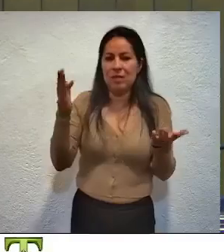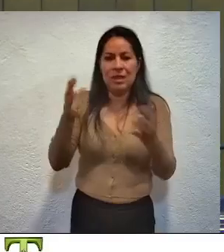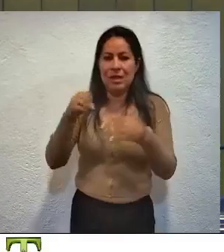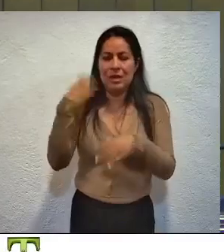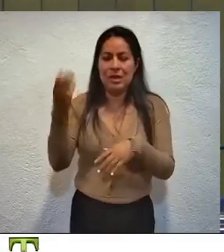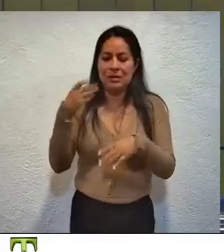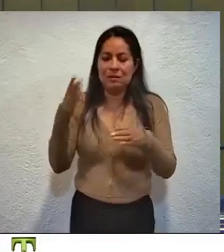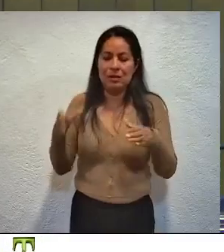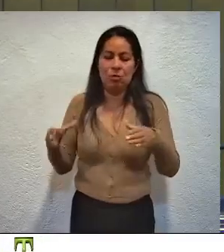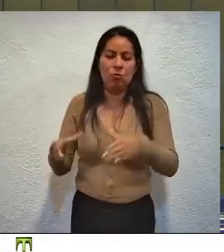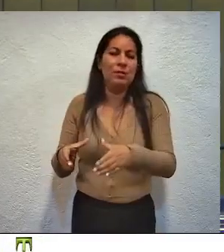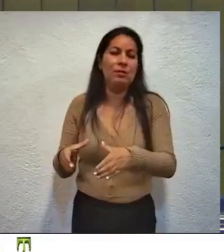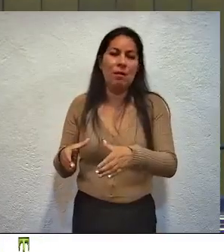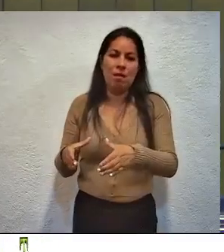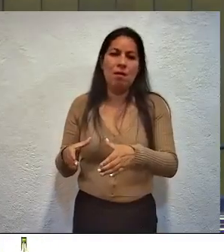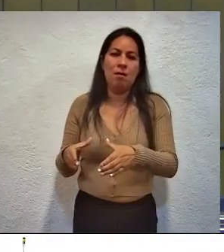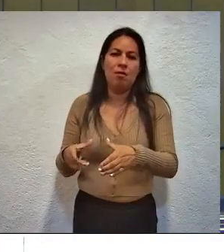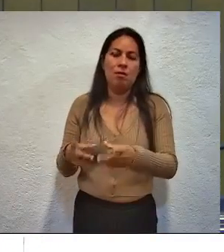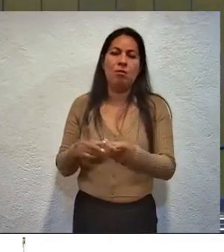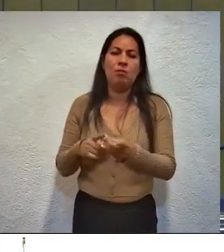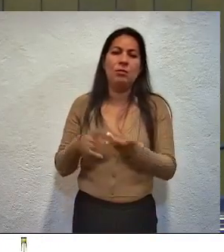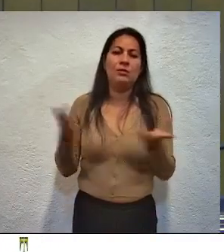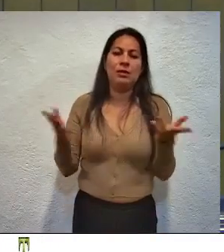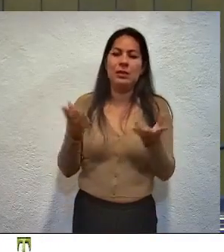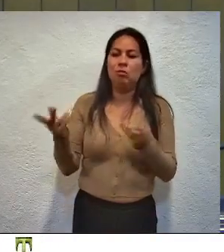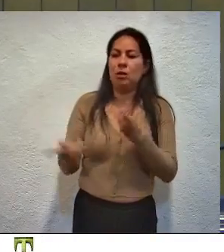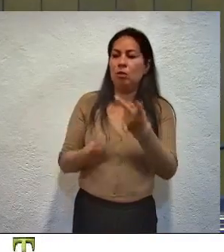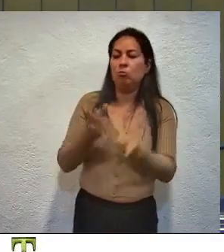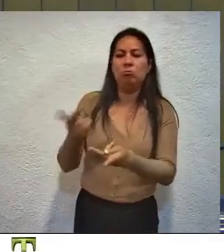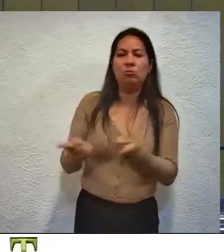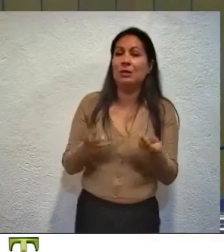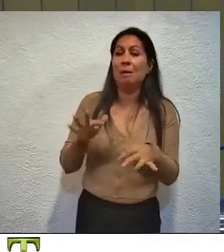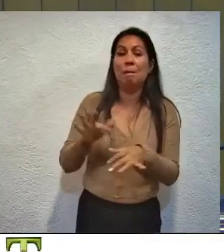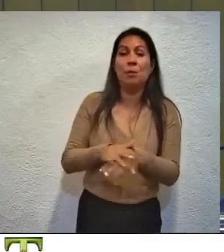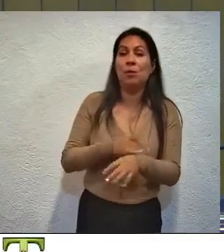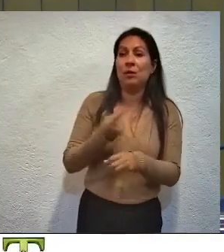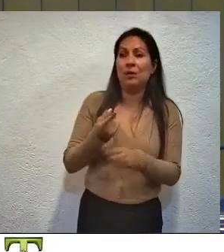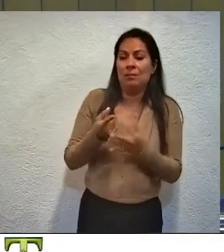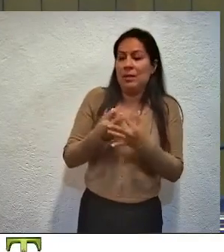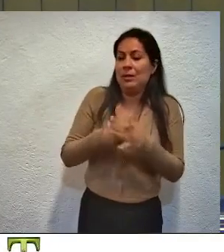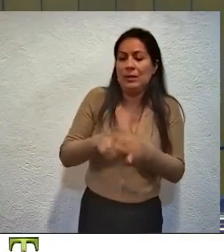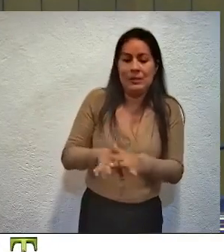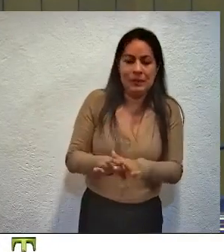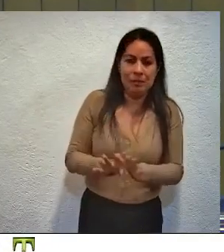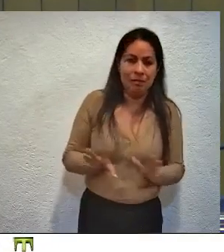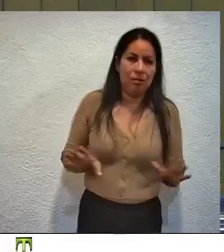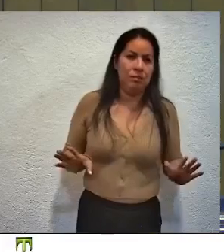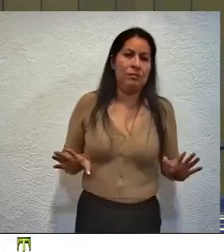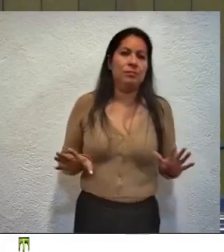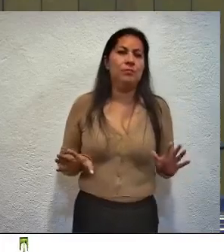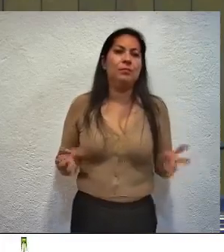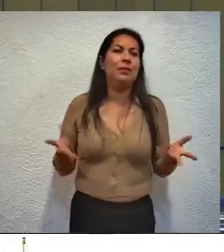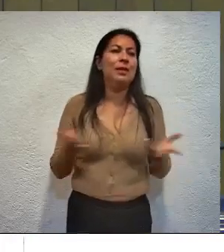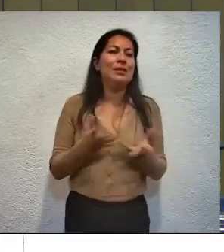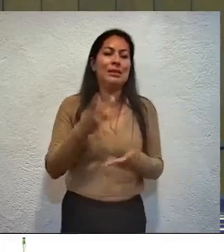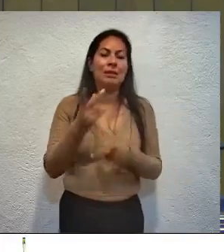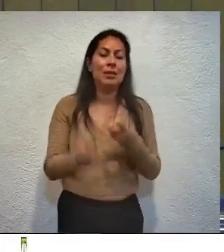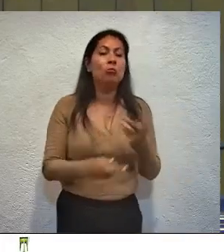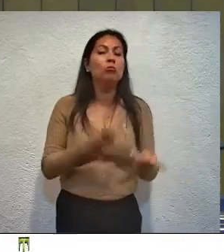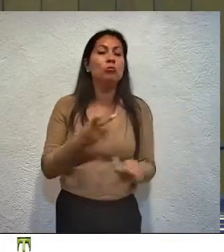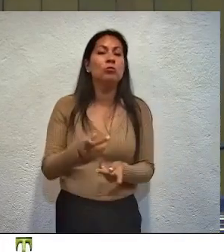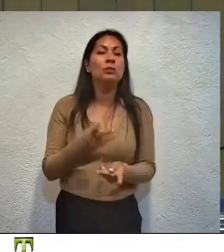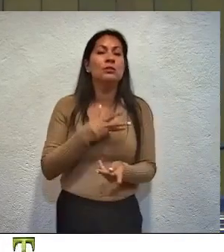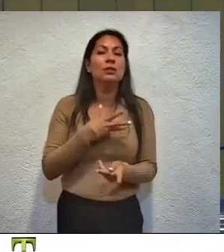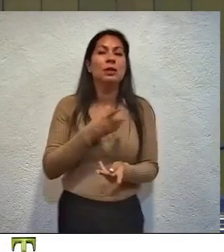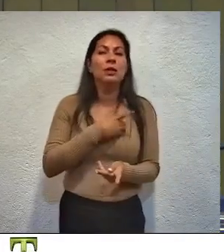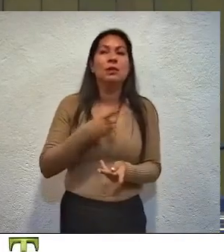asamblea comunitaria en donde se hizo la consulta, porque para empezar, para llevar a cabo esta consulta se tuvo